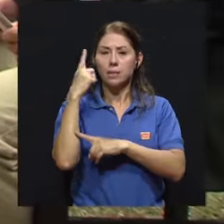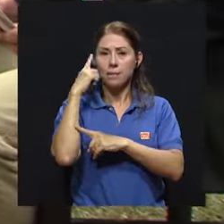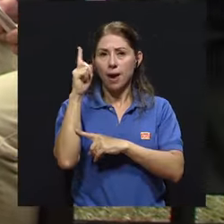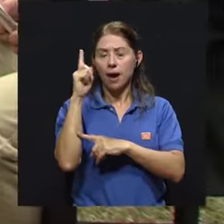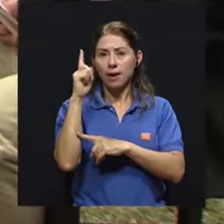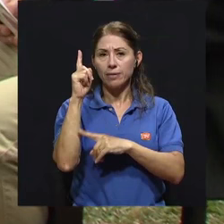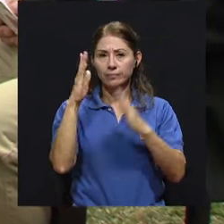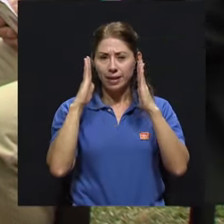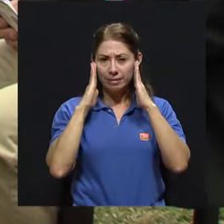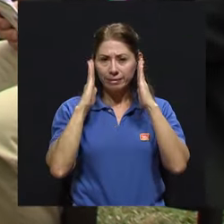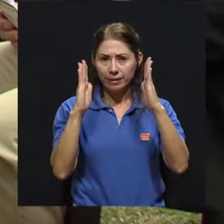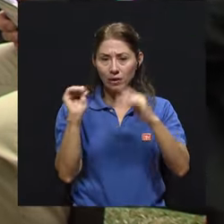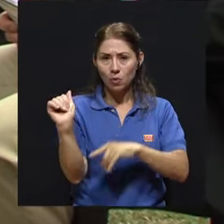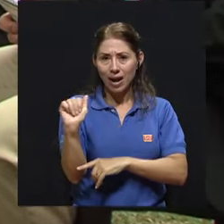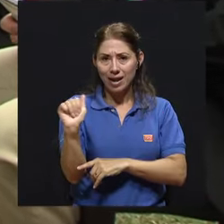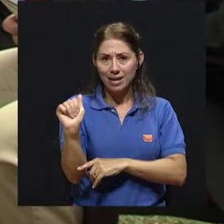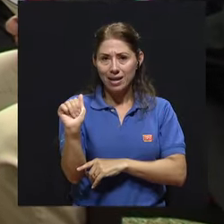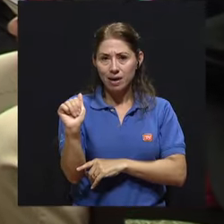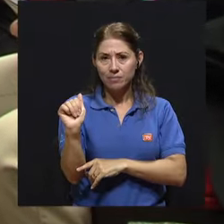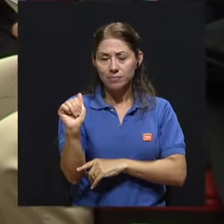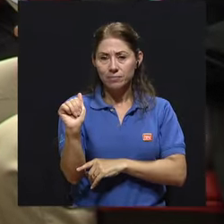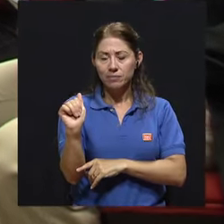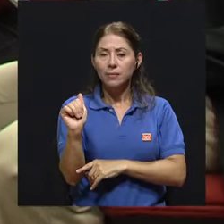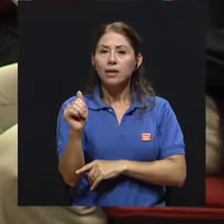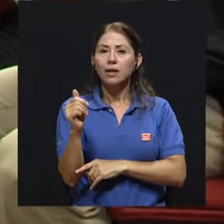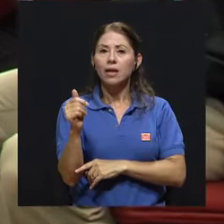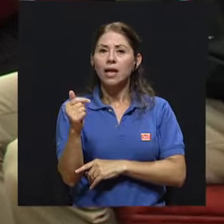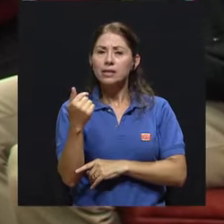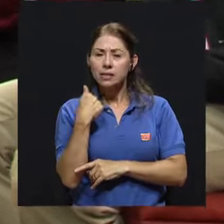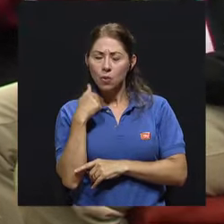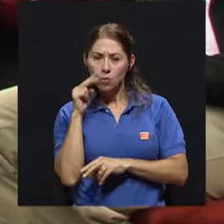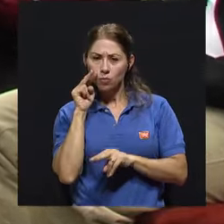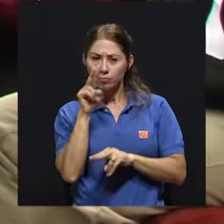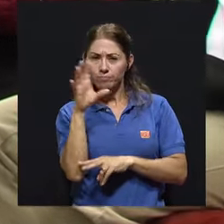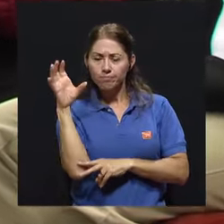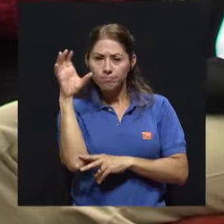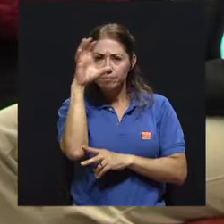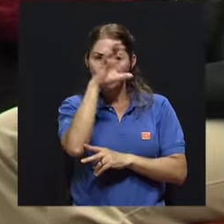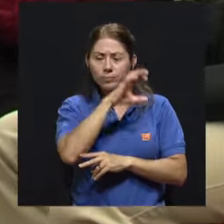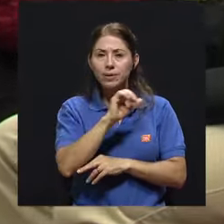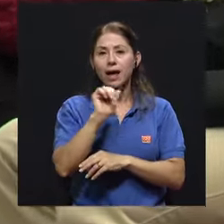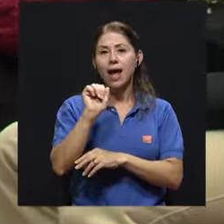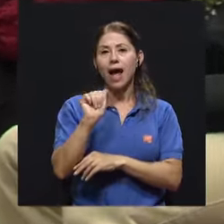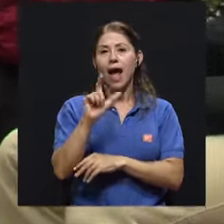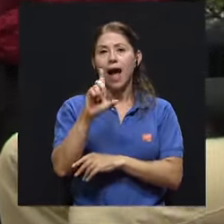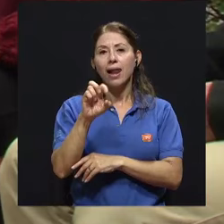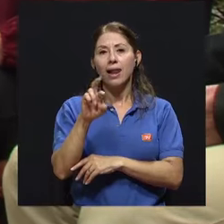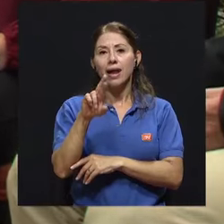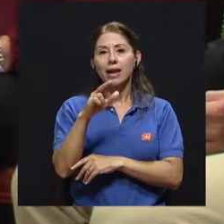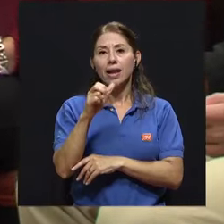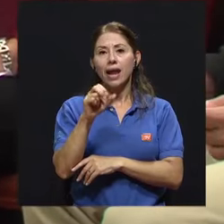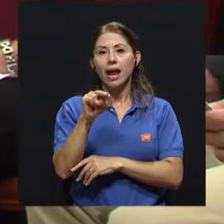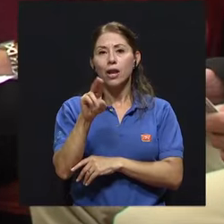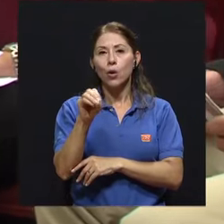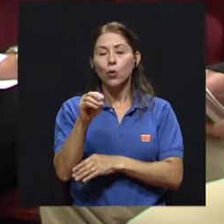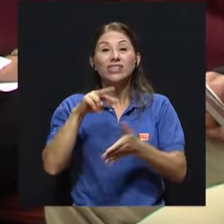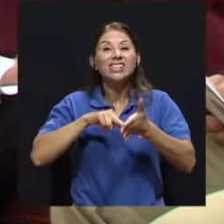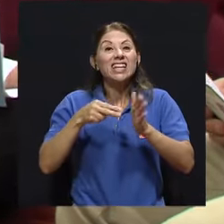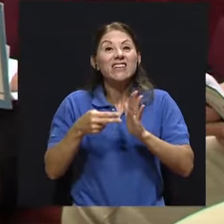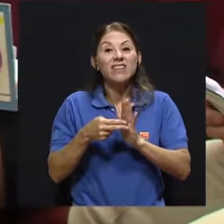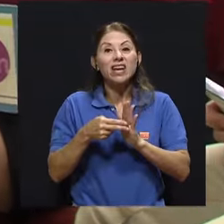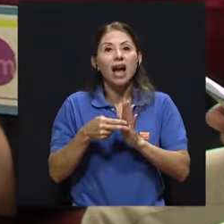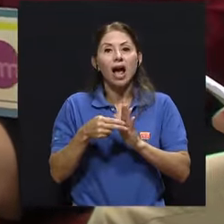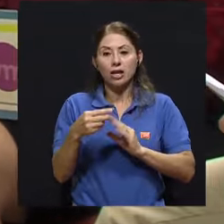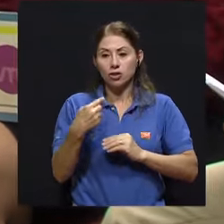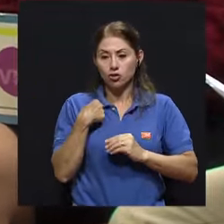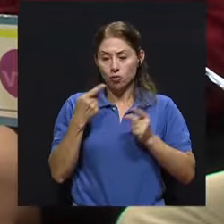alergia es lograr uno identificar el alergeno, o sea, el agente al cual me está produciendo la alergia.